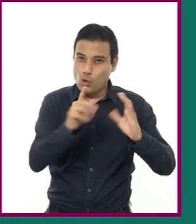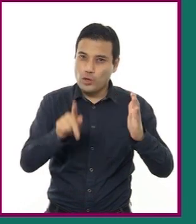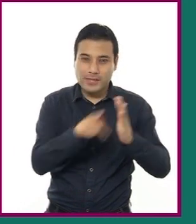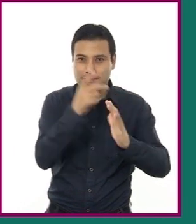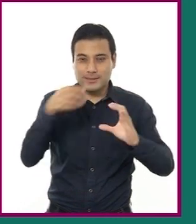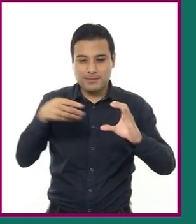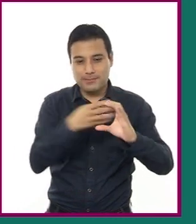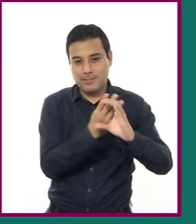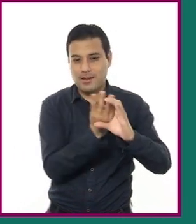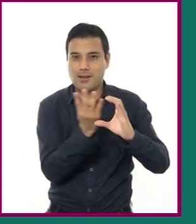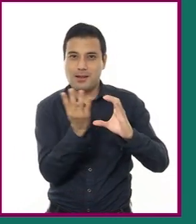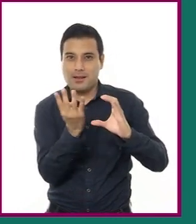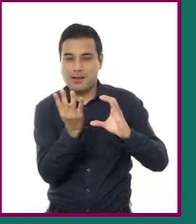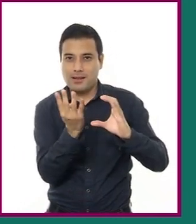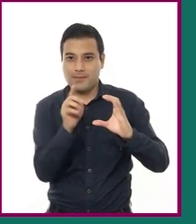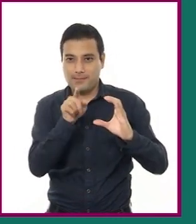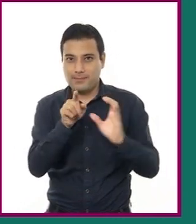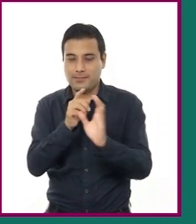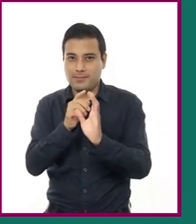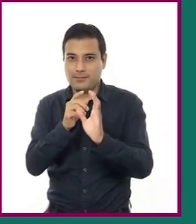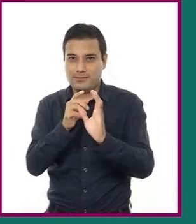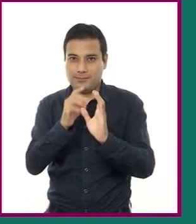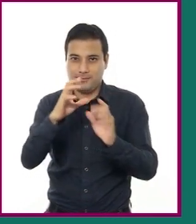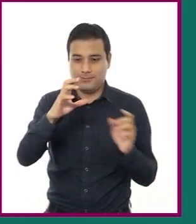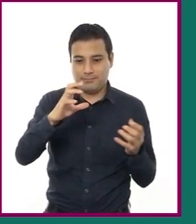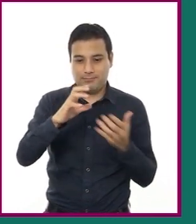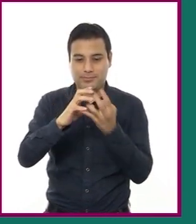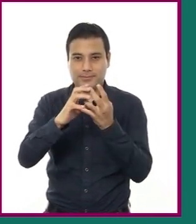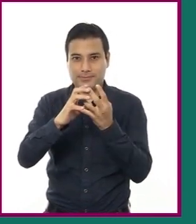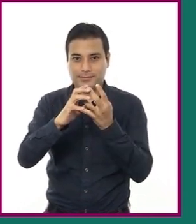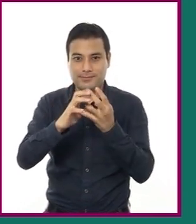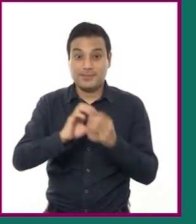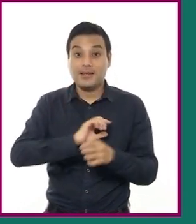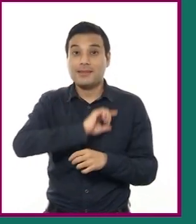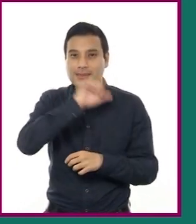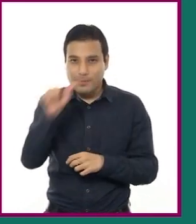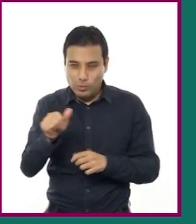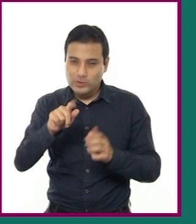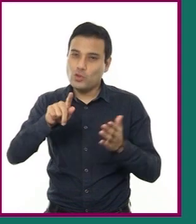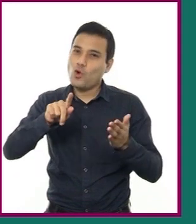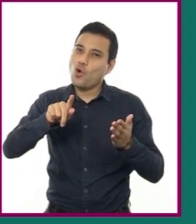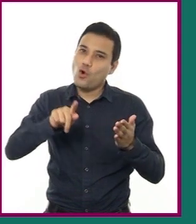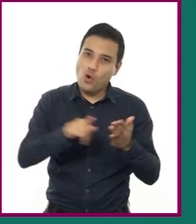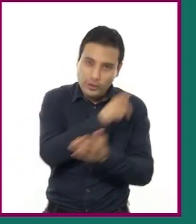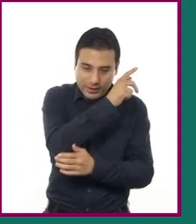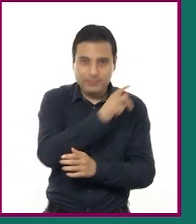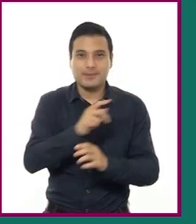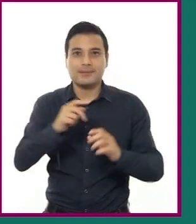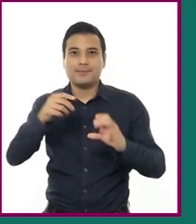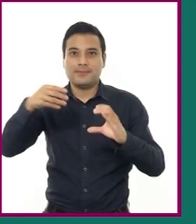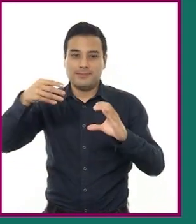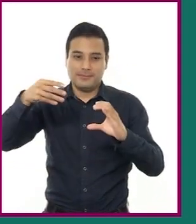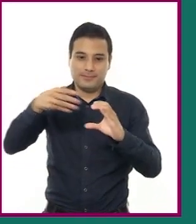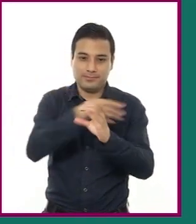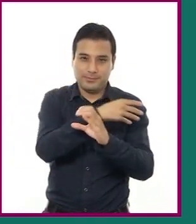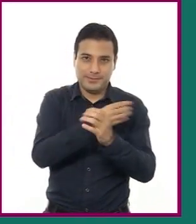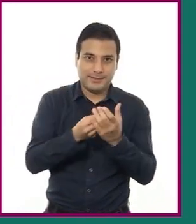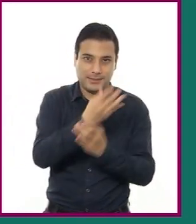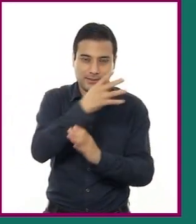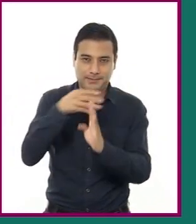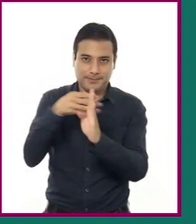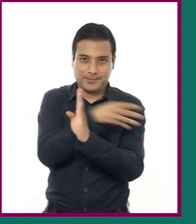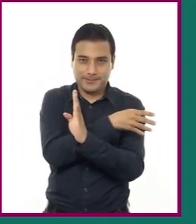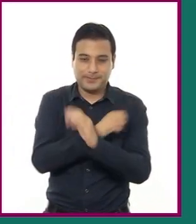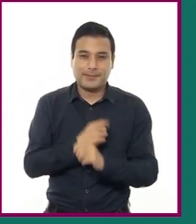encontrarse con la frontera de la gota de agua. Volverán a experimentar una reflexión y saldrán de la gota.